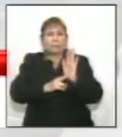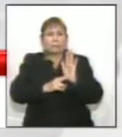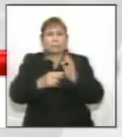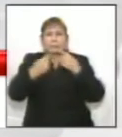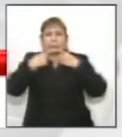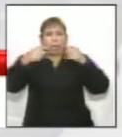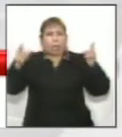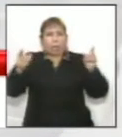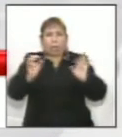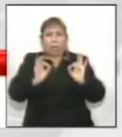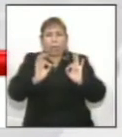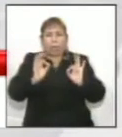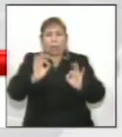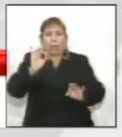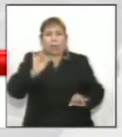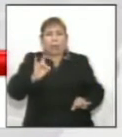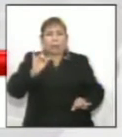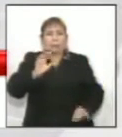de urgencia